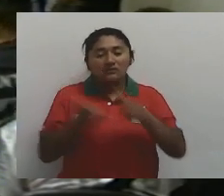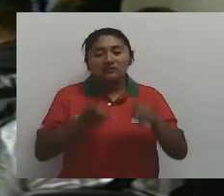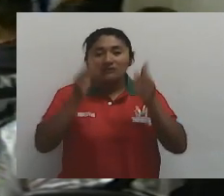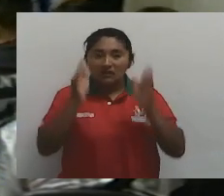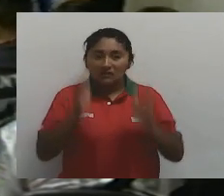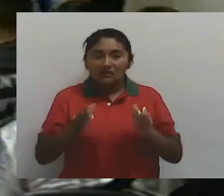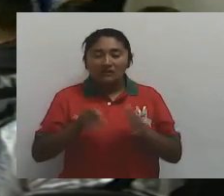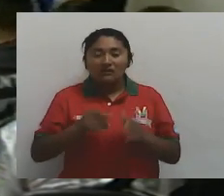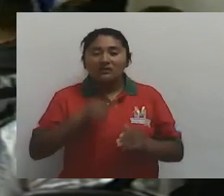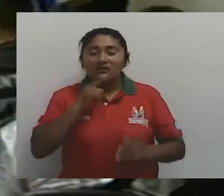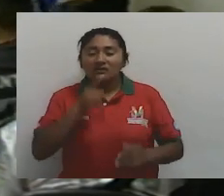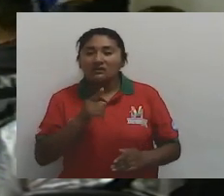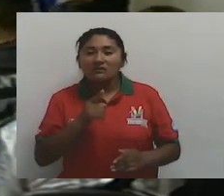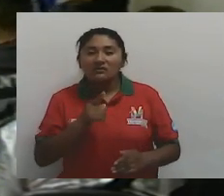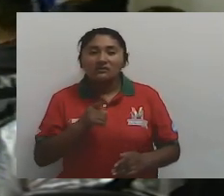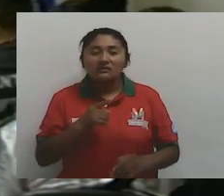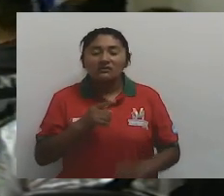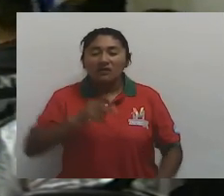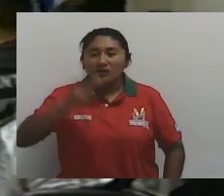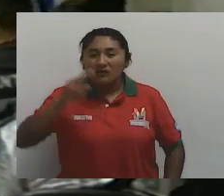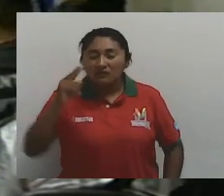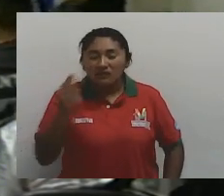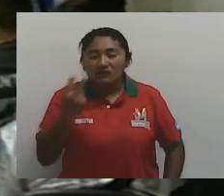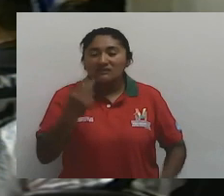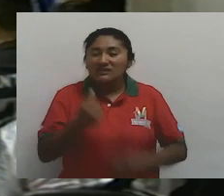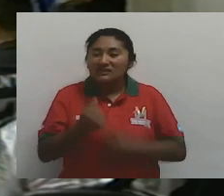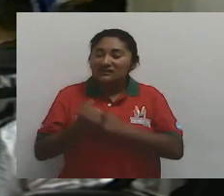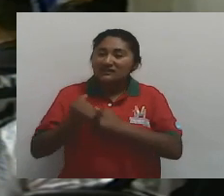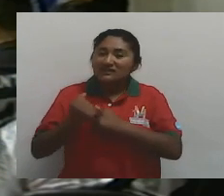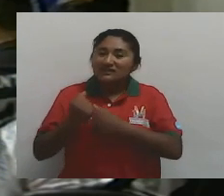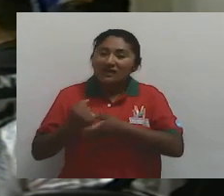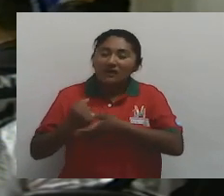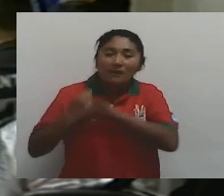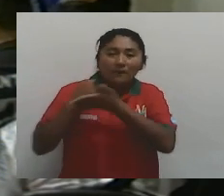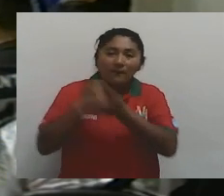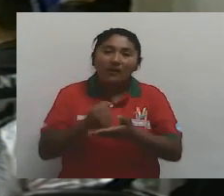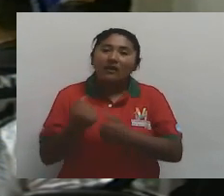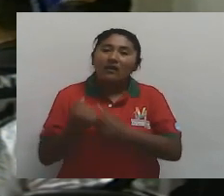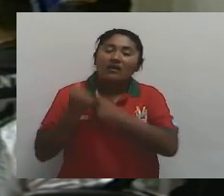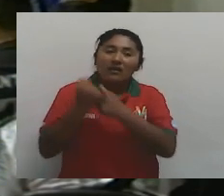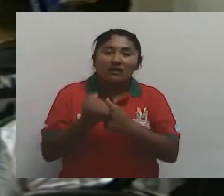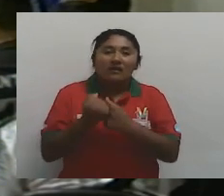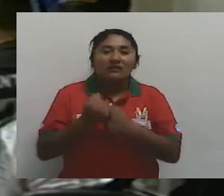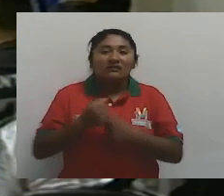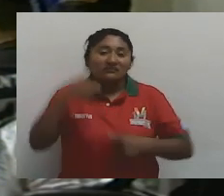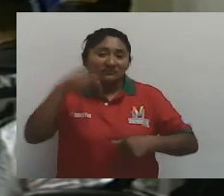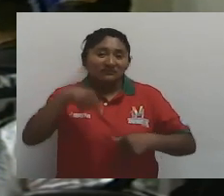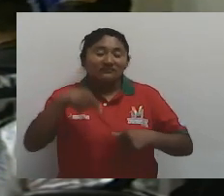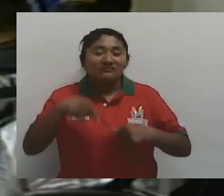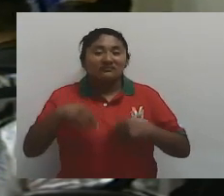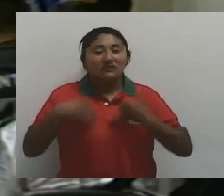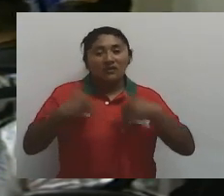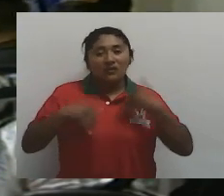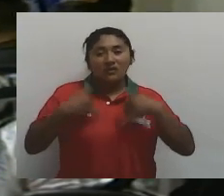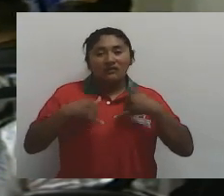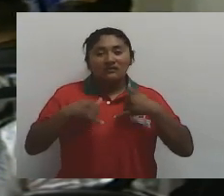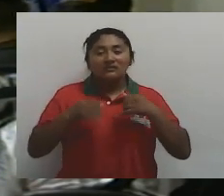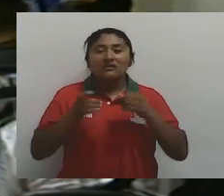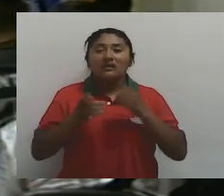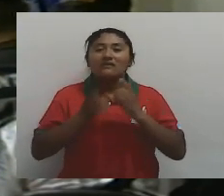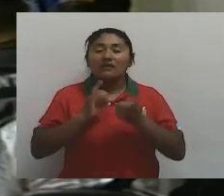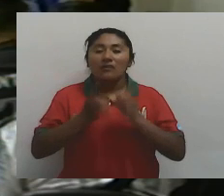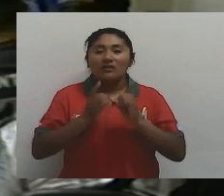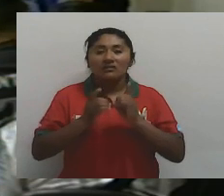somos doblemente beneficiados y privilegiados en este evento. Primeramente porque lo hemos tenido al vivo en